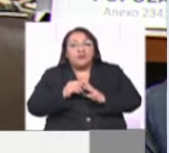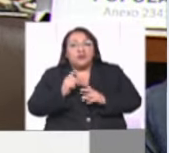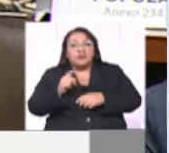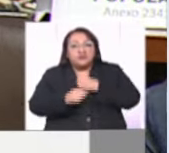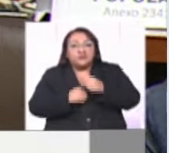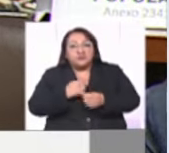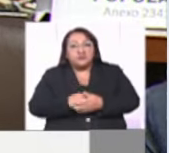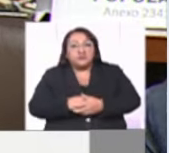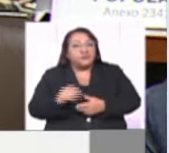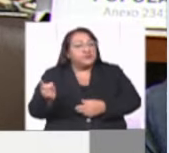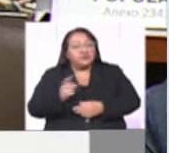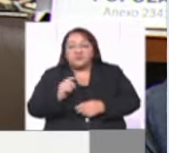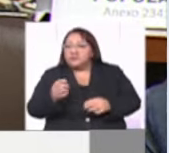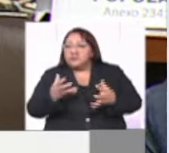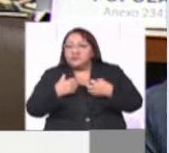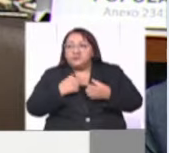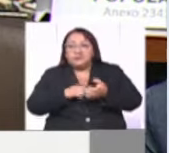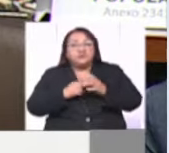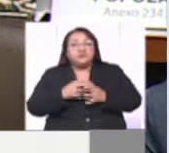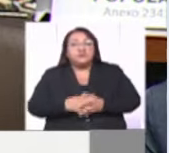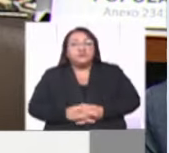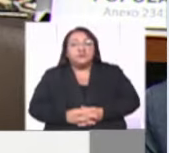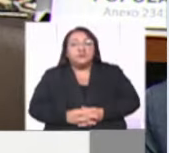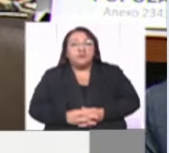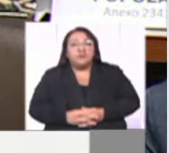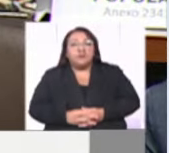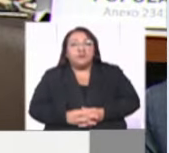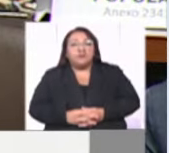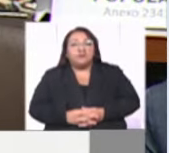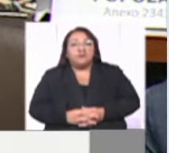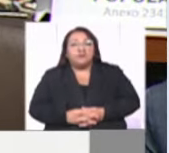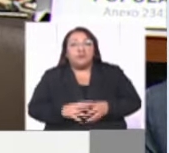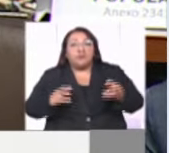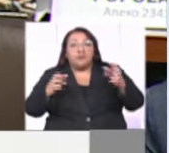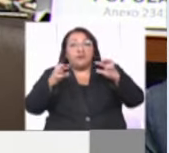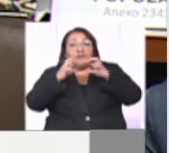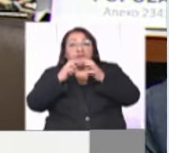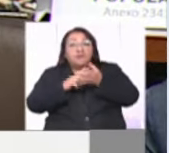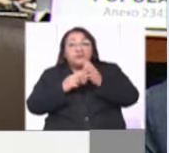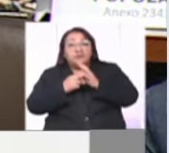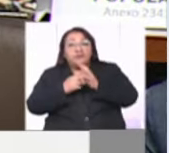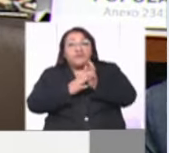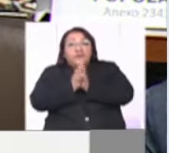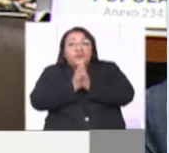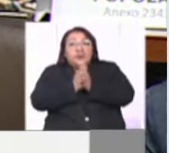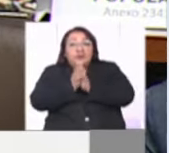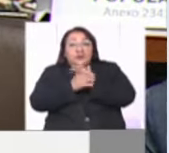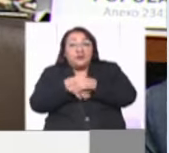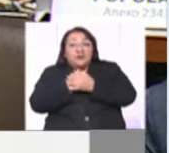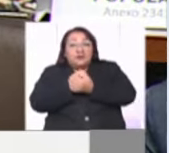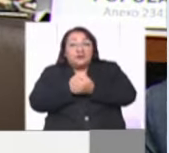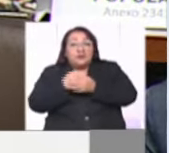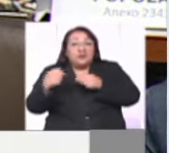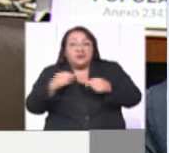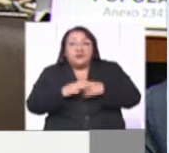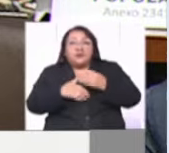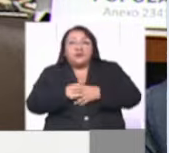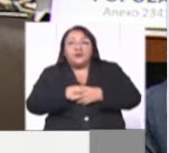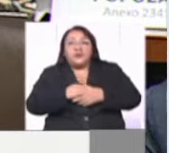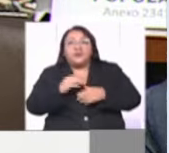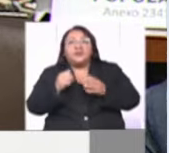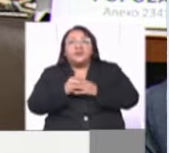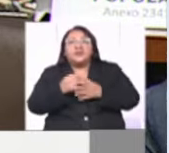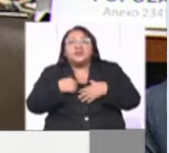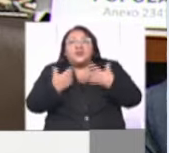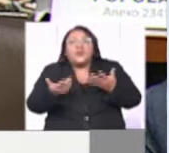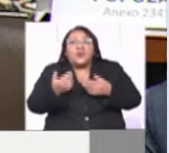Entonces, no queremos que Machu Picchu sea la manzanita de la discordia a efectos de